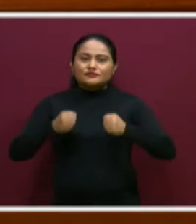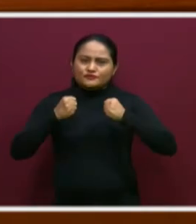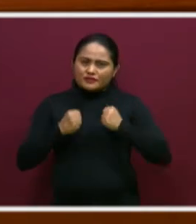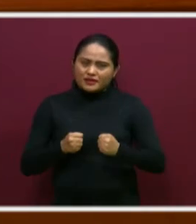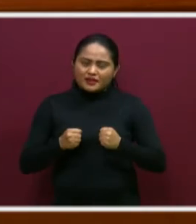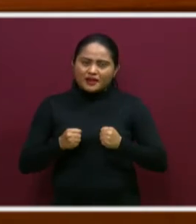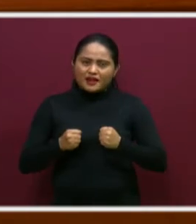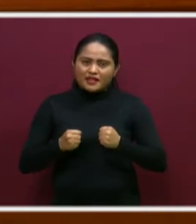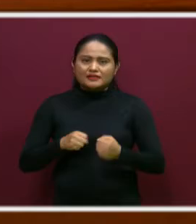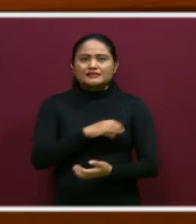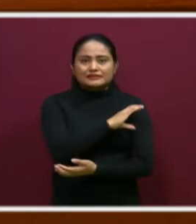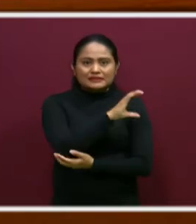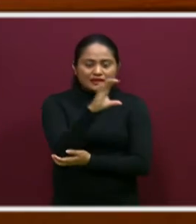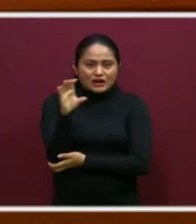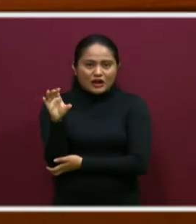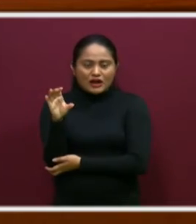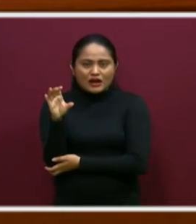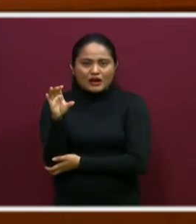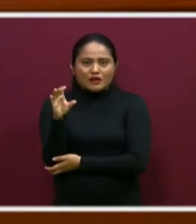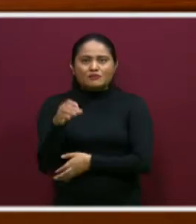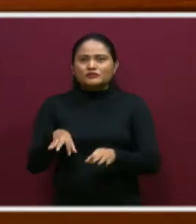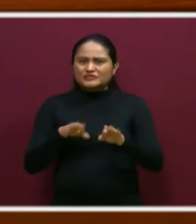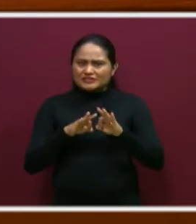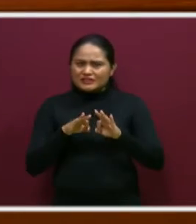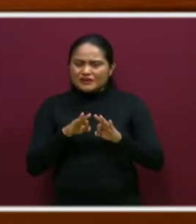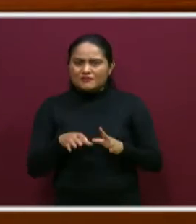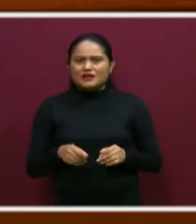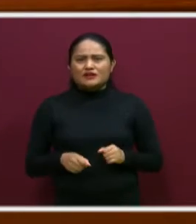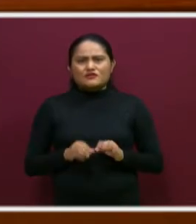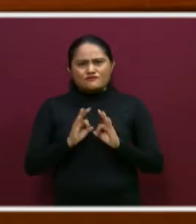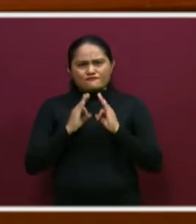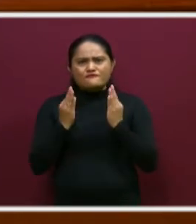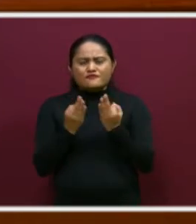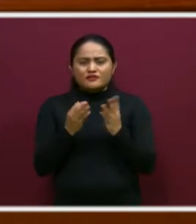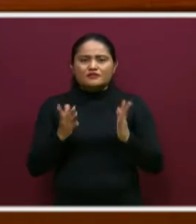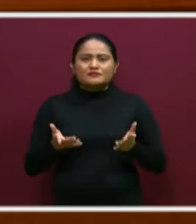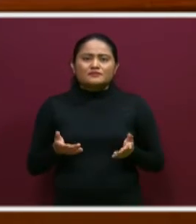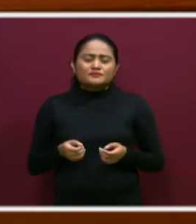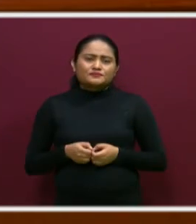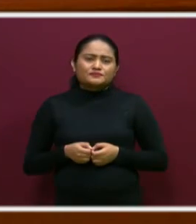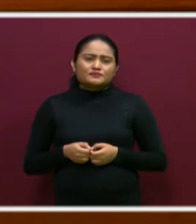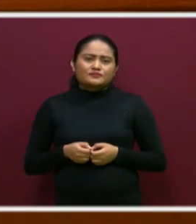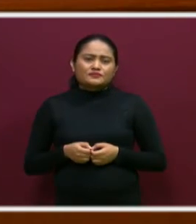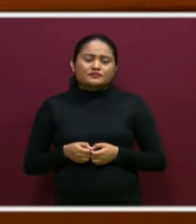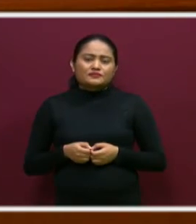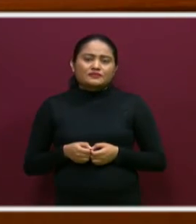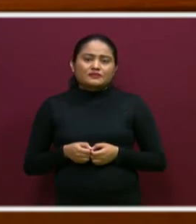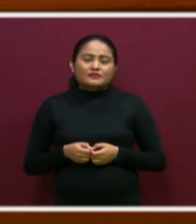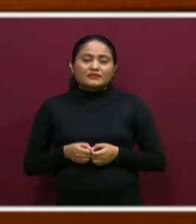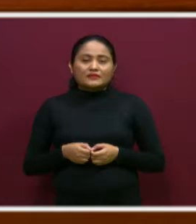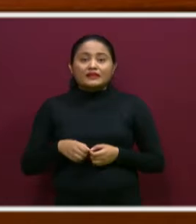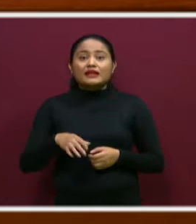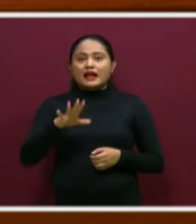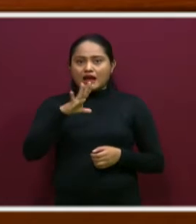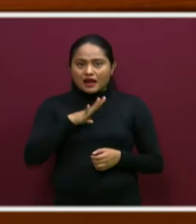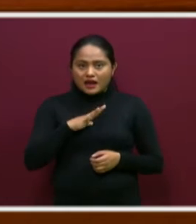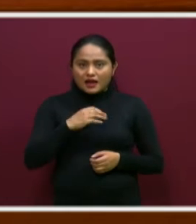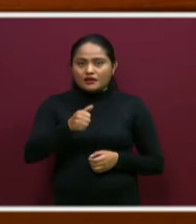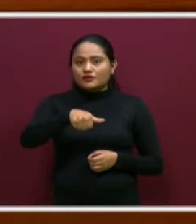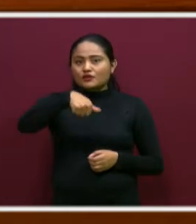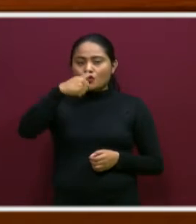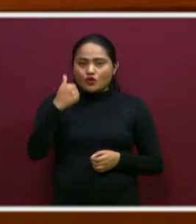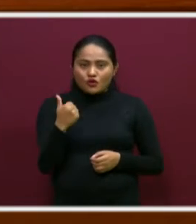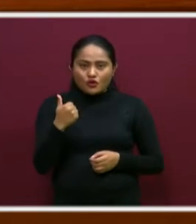y hablamos allí arias personal y social donde intervienen 11 ámbitos para lograr el